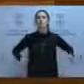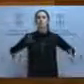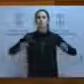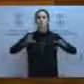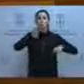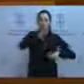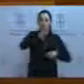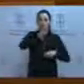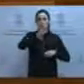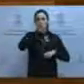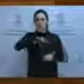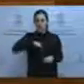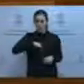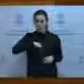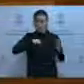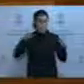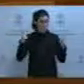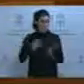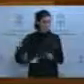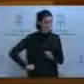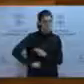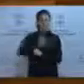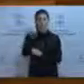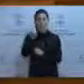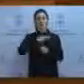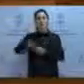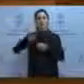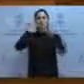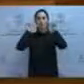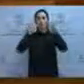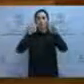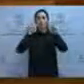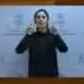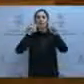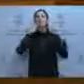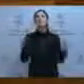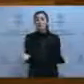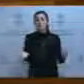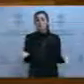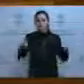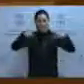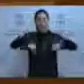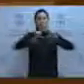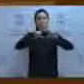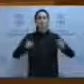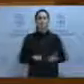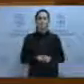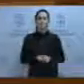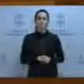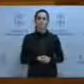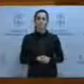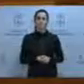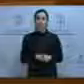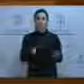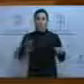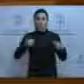autónoma que más recortó en materia educativa, la comunidad asturiana. Bueno, yo